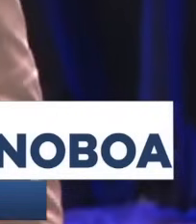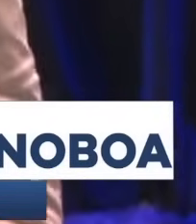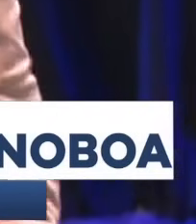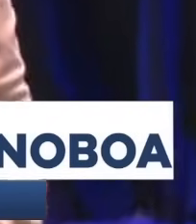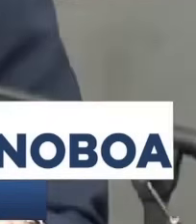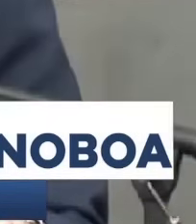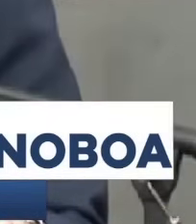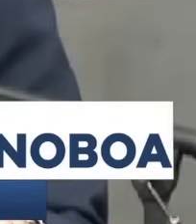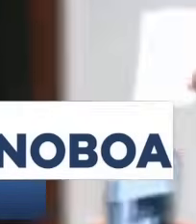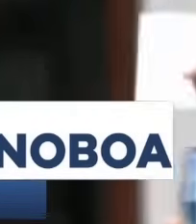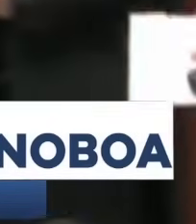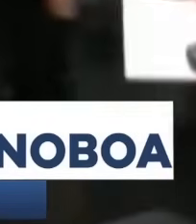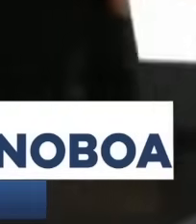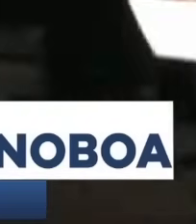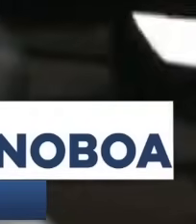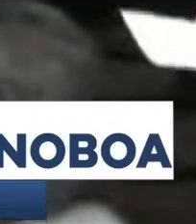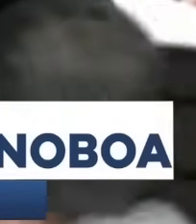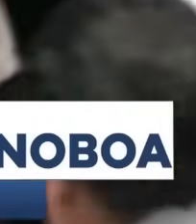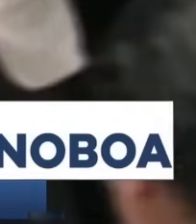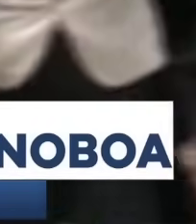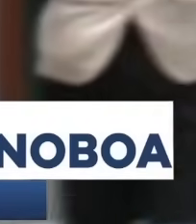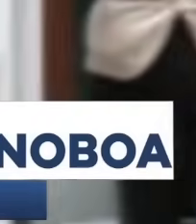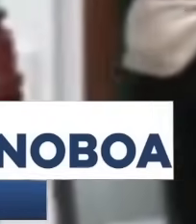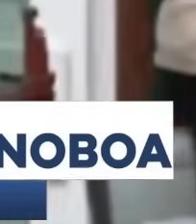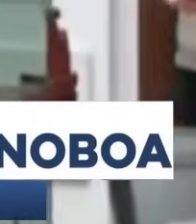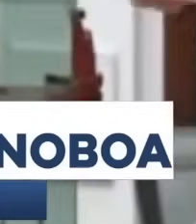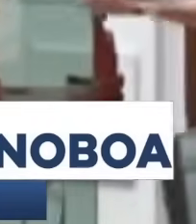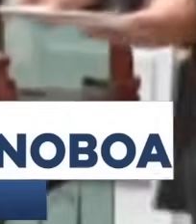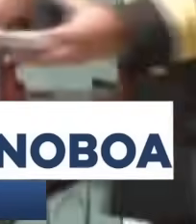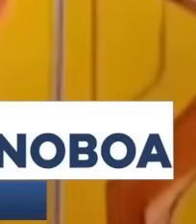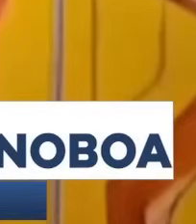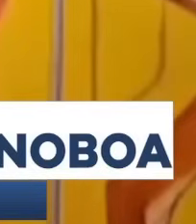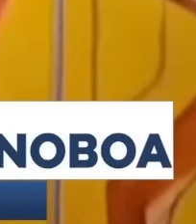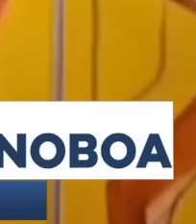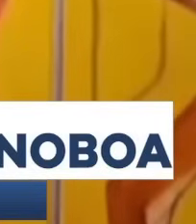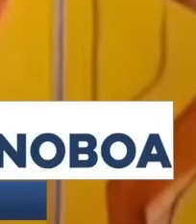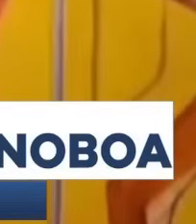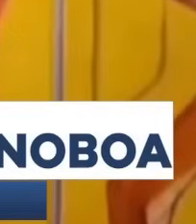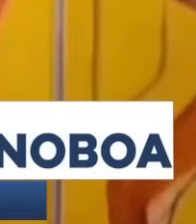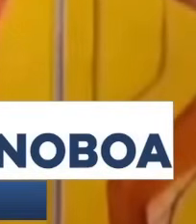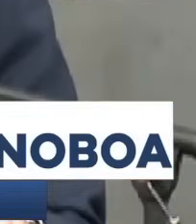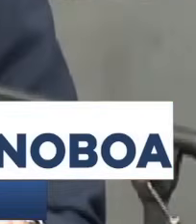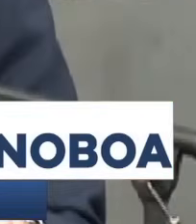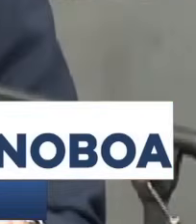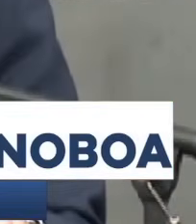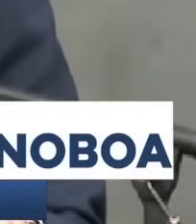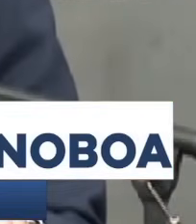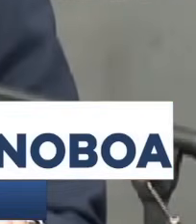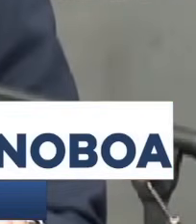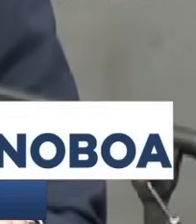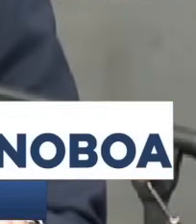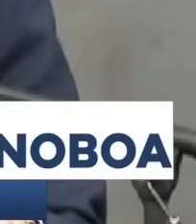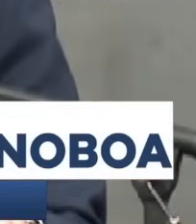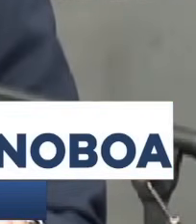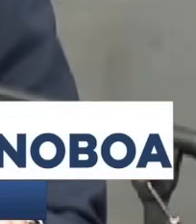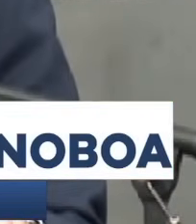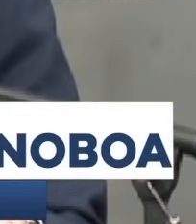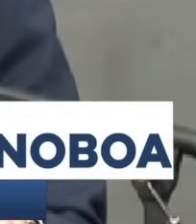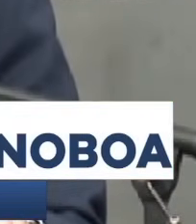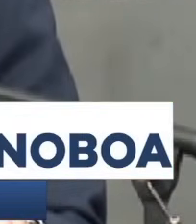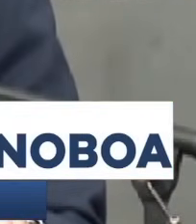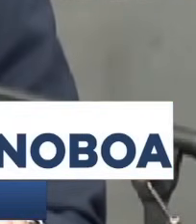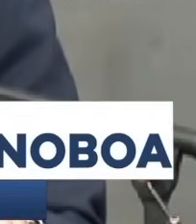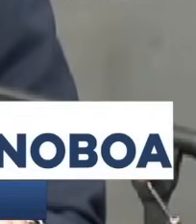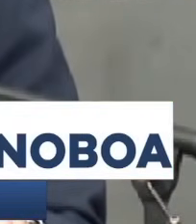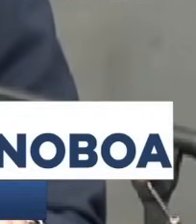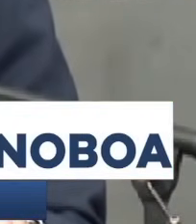poder, haciendo referencia a la vicepresidenta Verónica Abad, y que se lo podría encargar a un ministerio cuando Noboa pida licencia